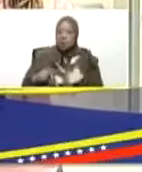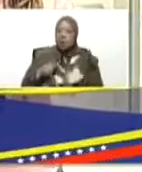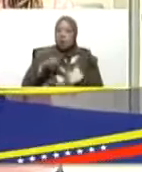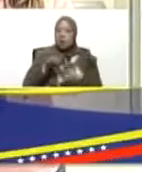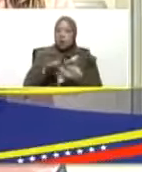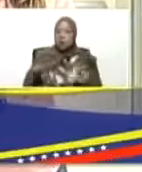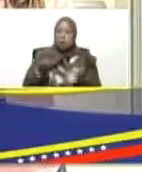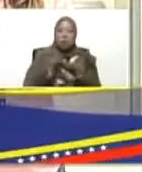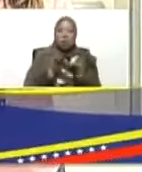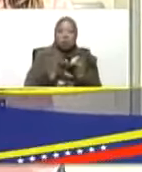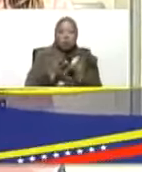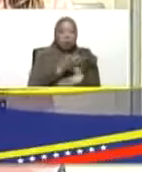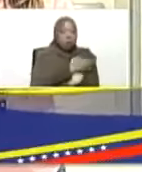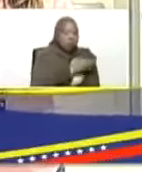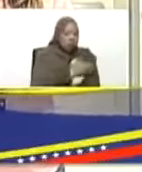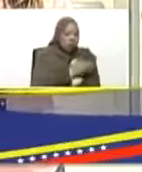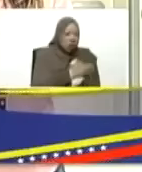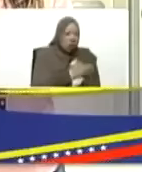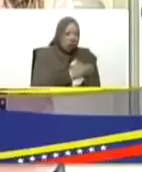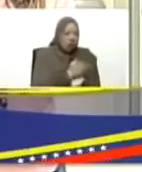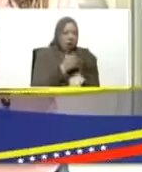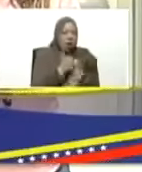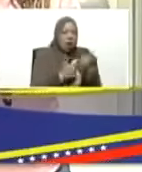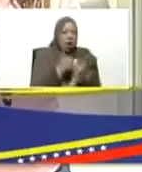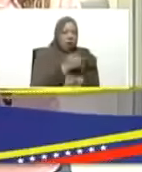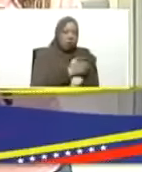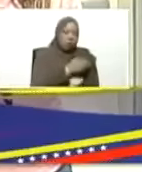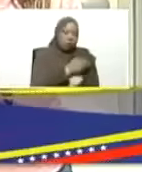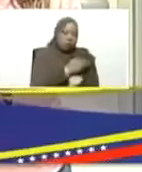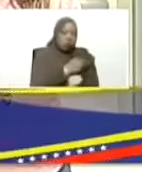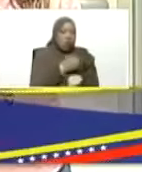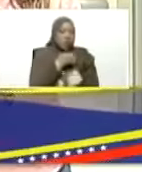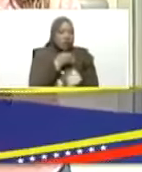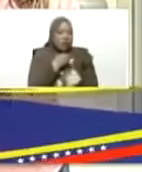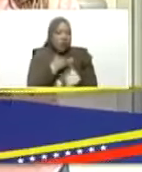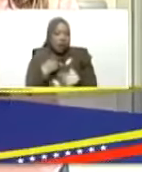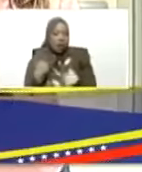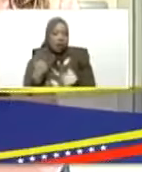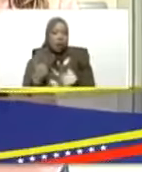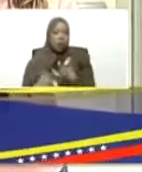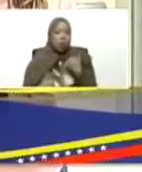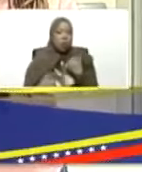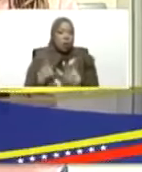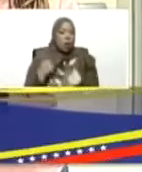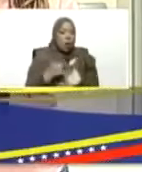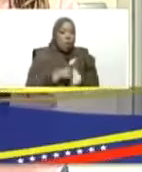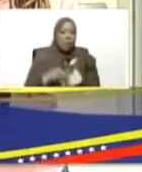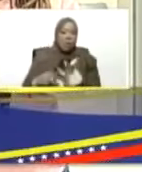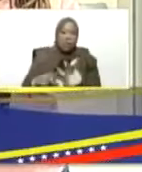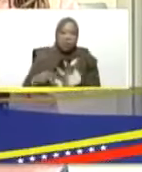los apellidos. Se los garantizo, margariteños y margariteñas,